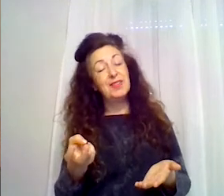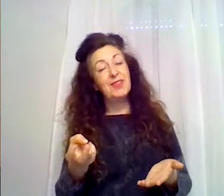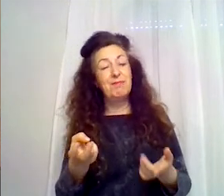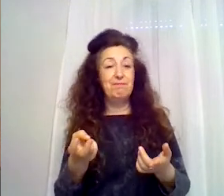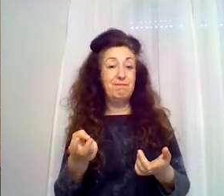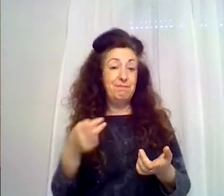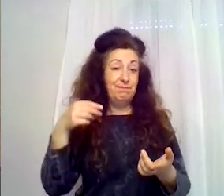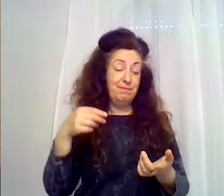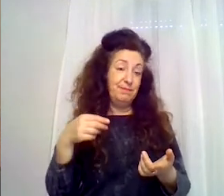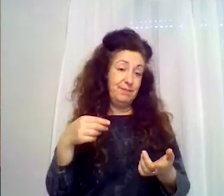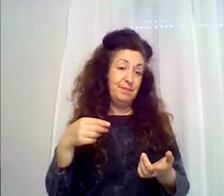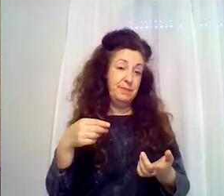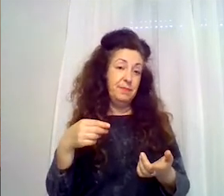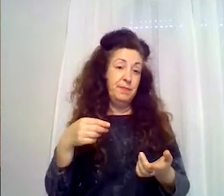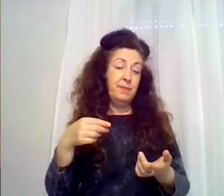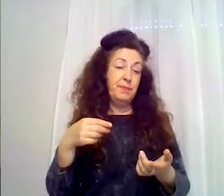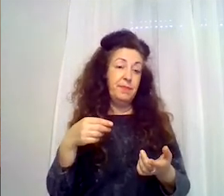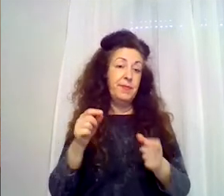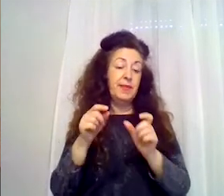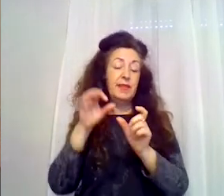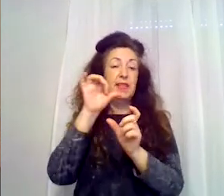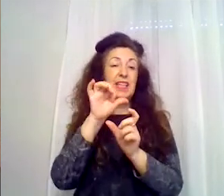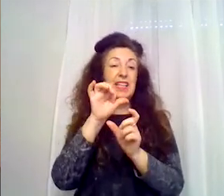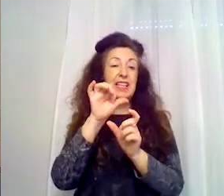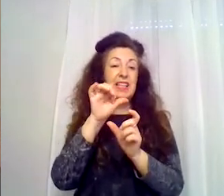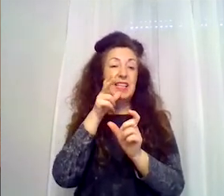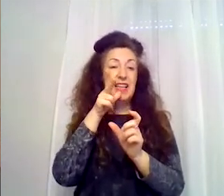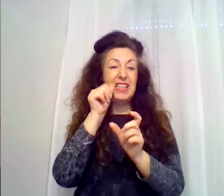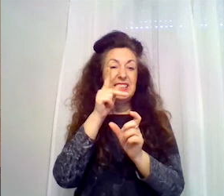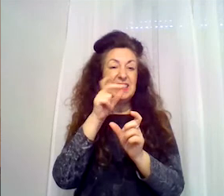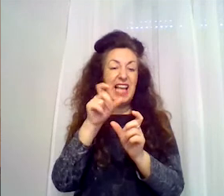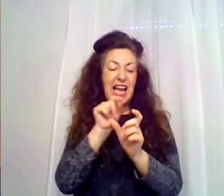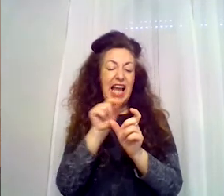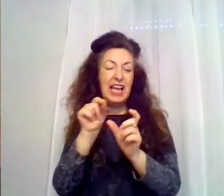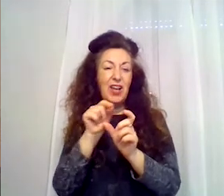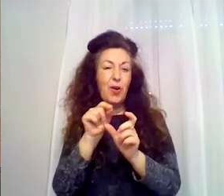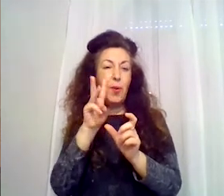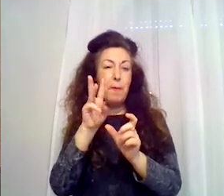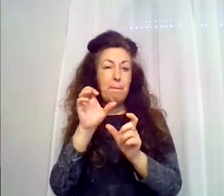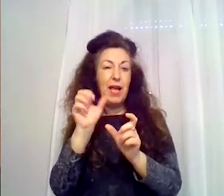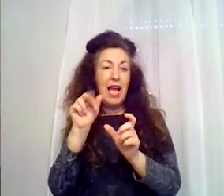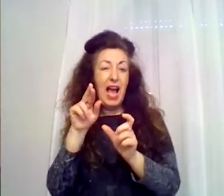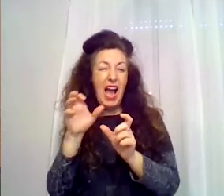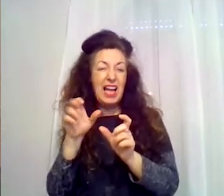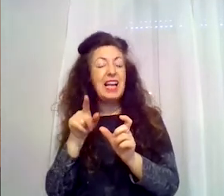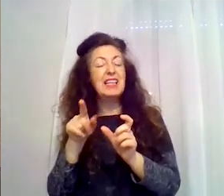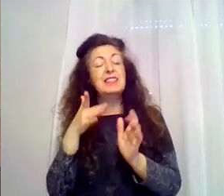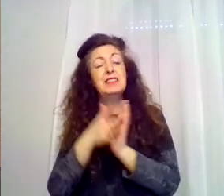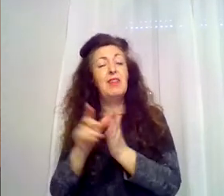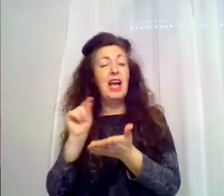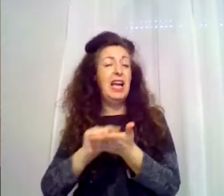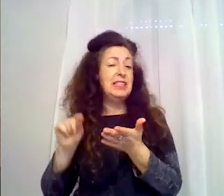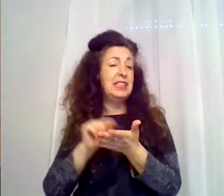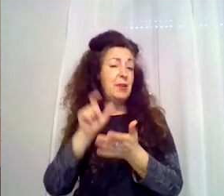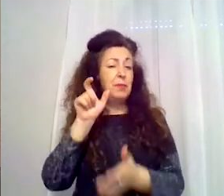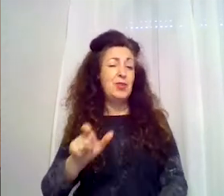con Isabel Gortázar, que en paz descanse, que era una gran defensora de la teoría marloviana. Y yo en